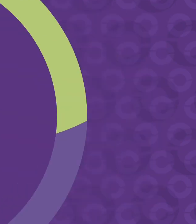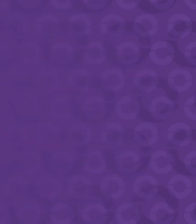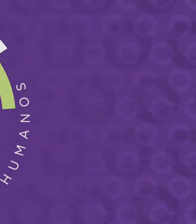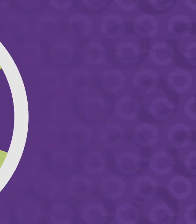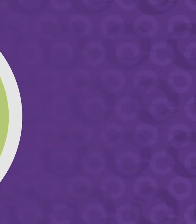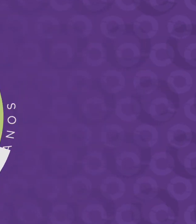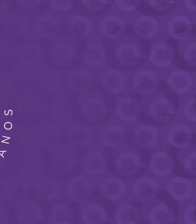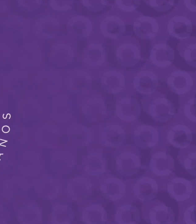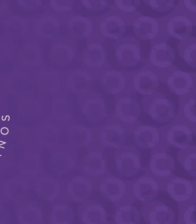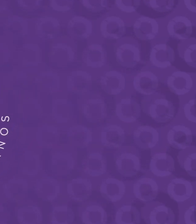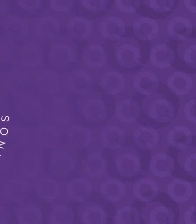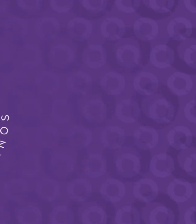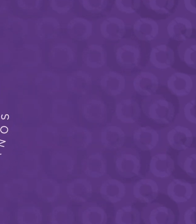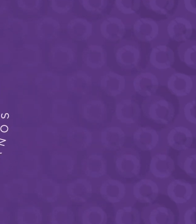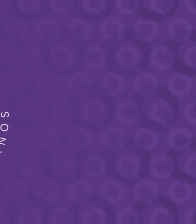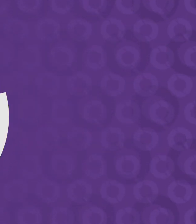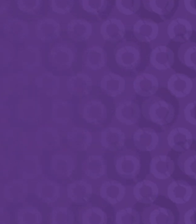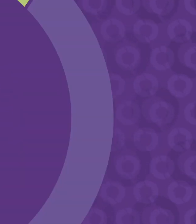recursos.